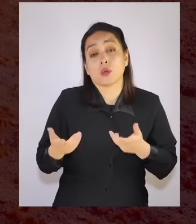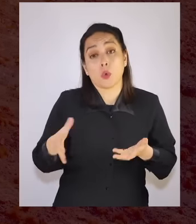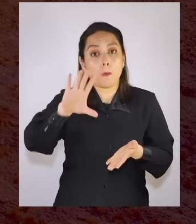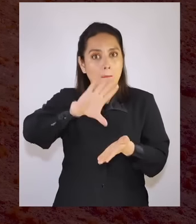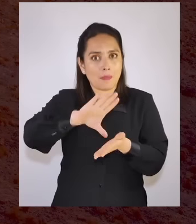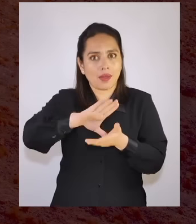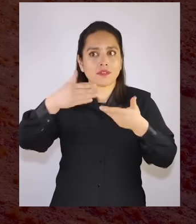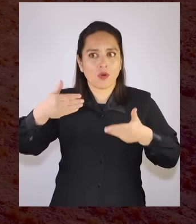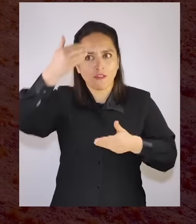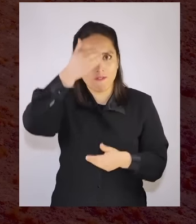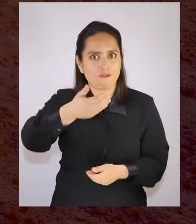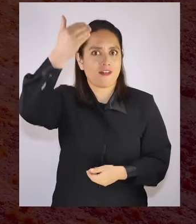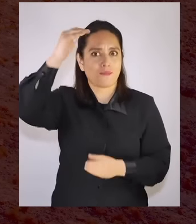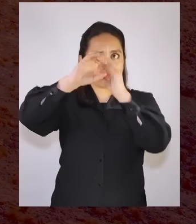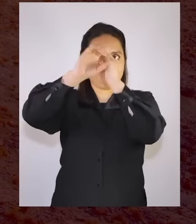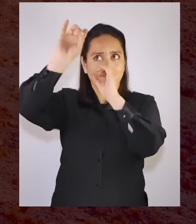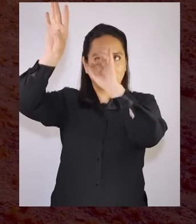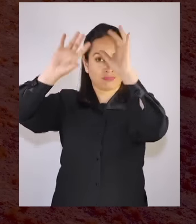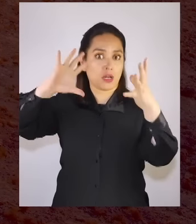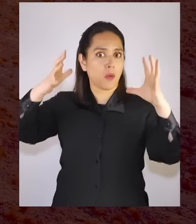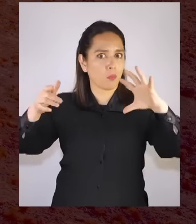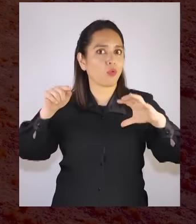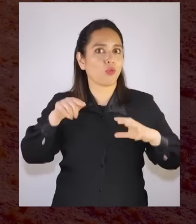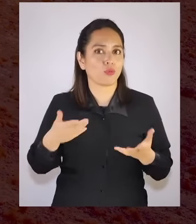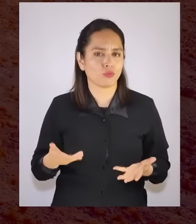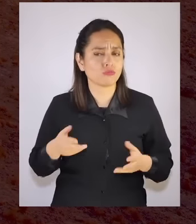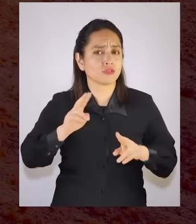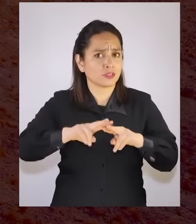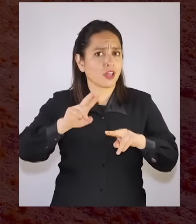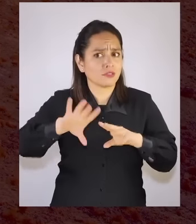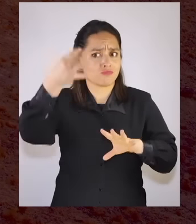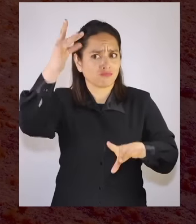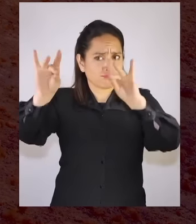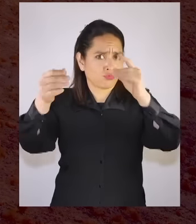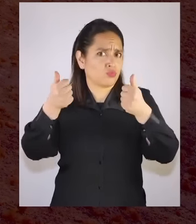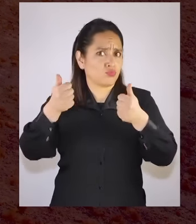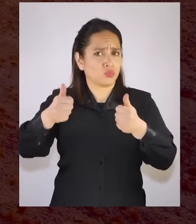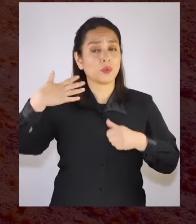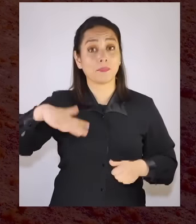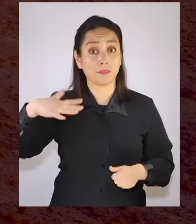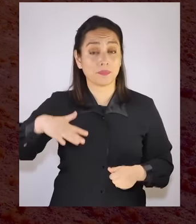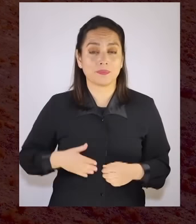línea de la astronomía mundial, donde se llevan a cabo importantes descubrimientos.